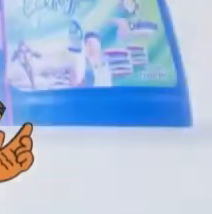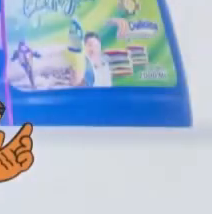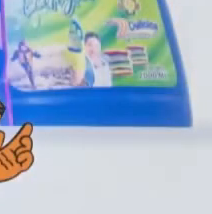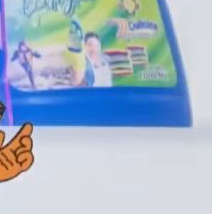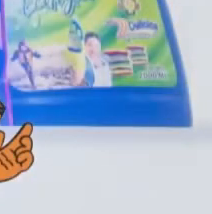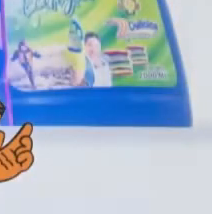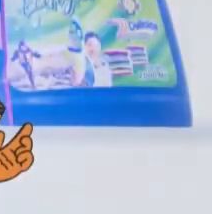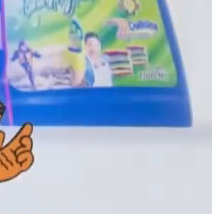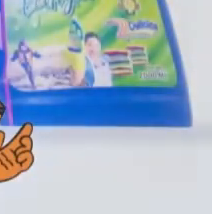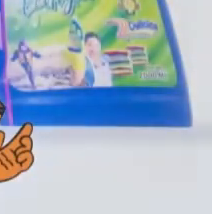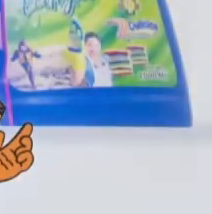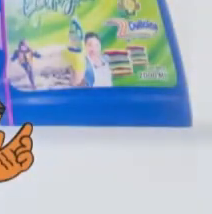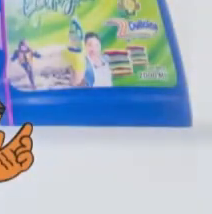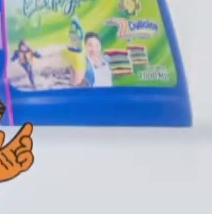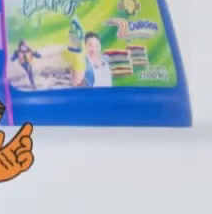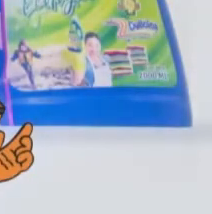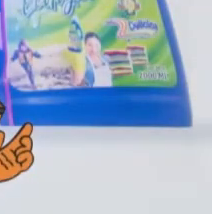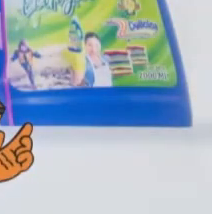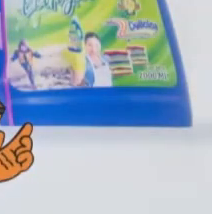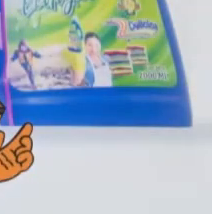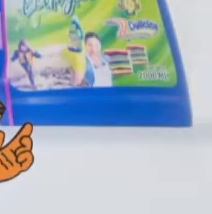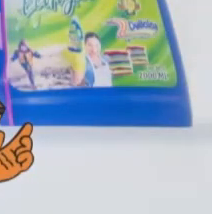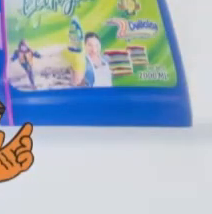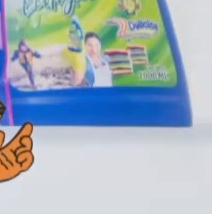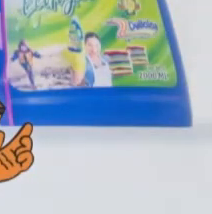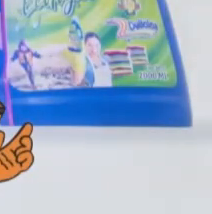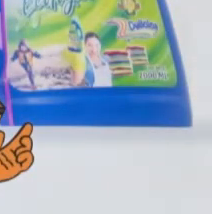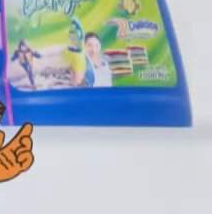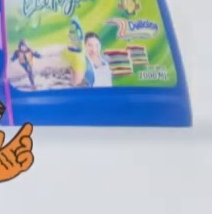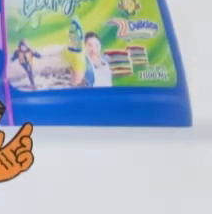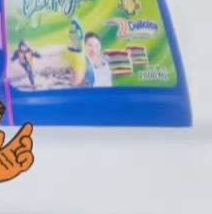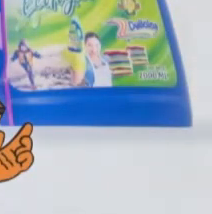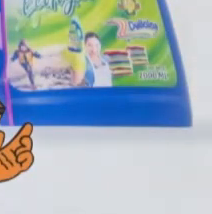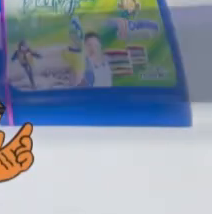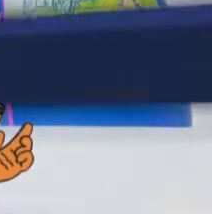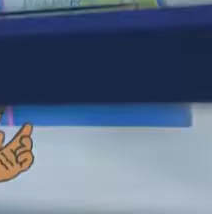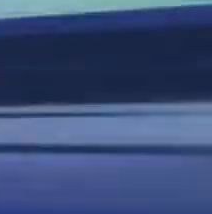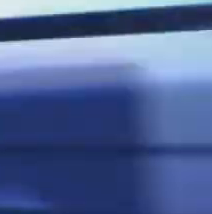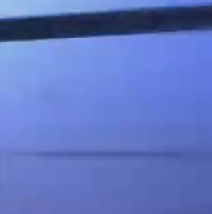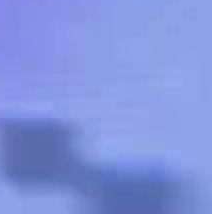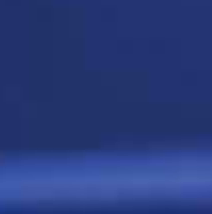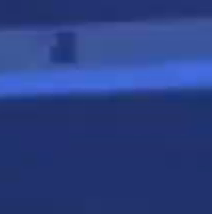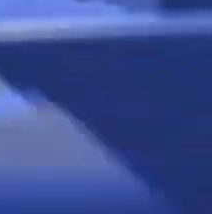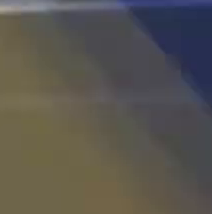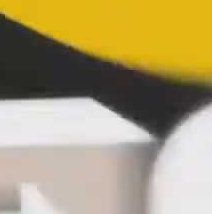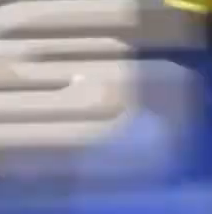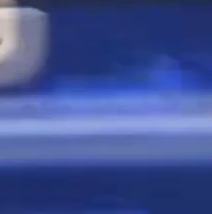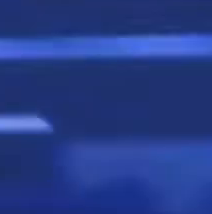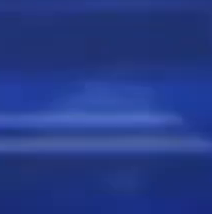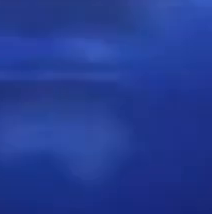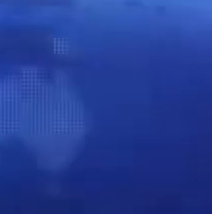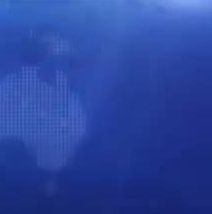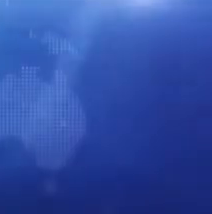el patrocinio de productos Las Delicias, Delicias, líder en limpieza, Enlace Noticias, el noticiero que usted quiere ver.